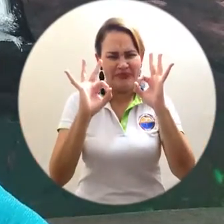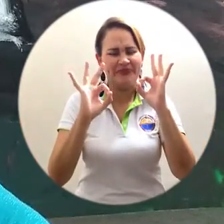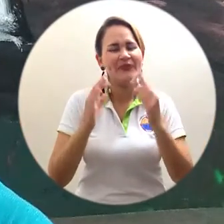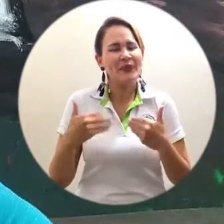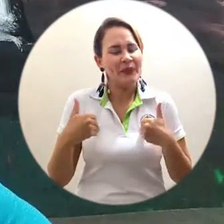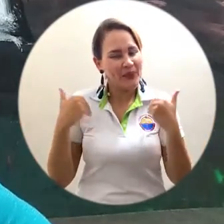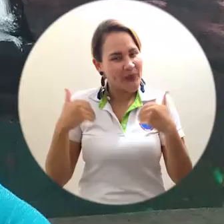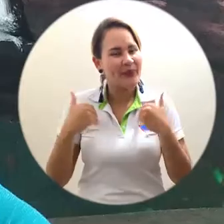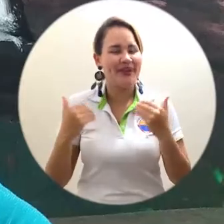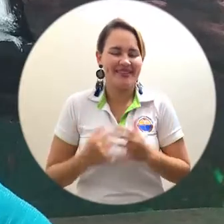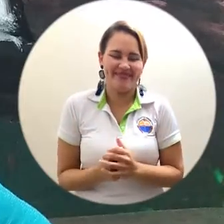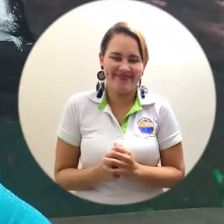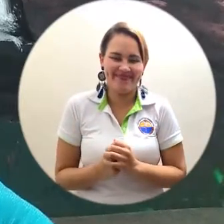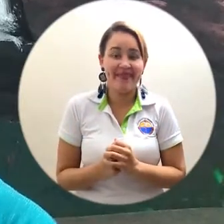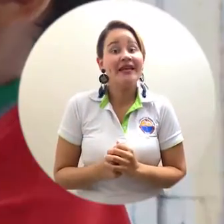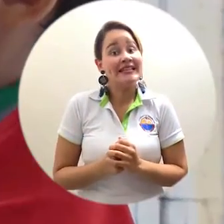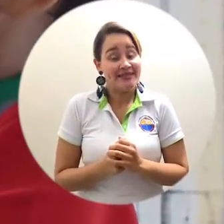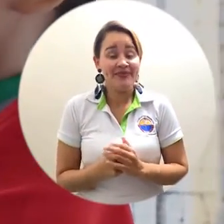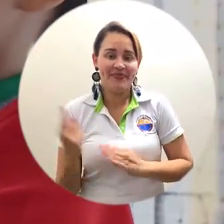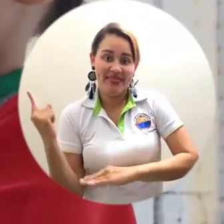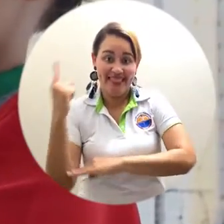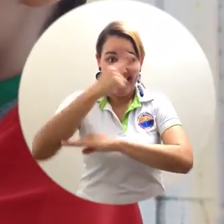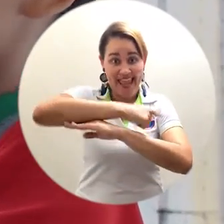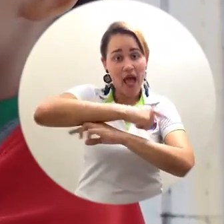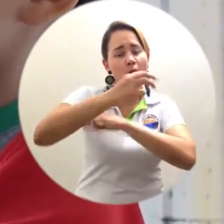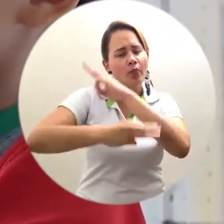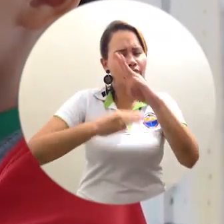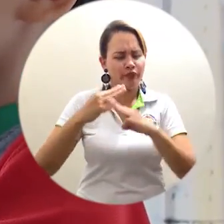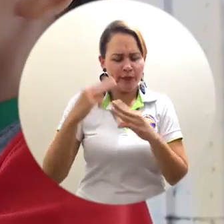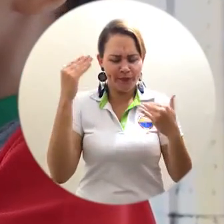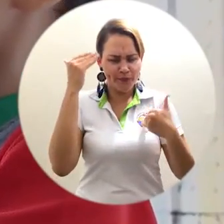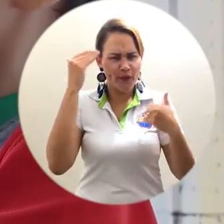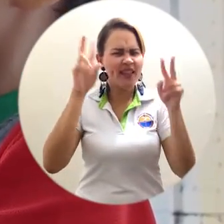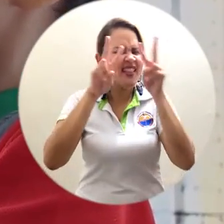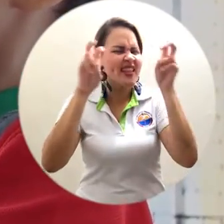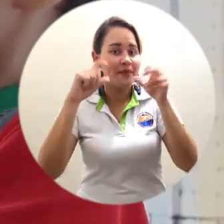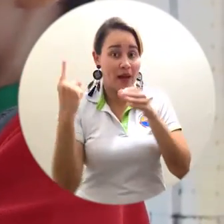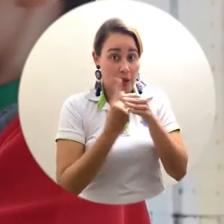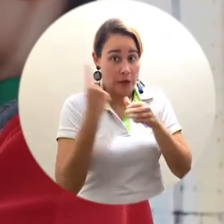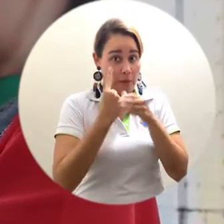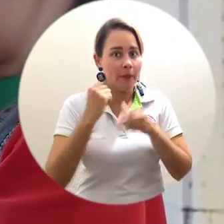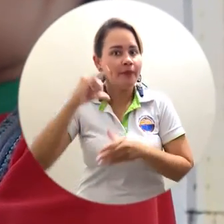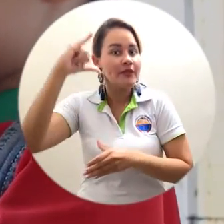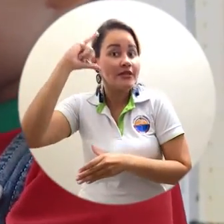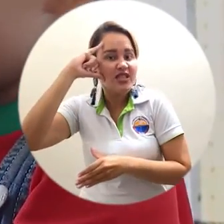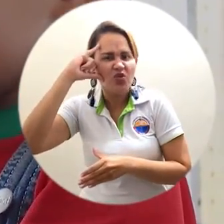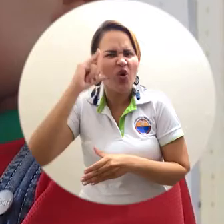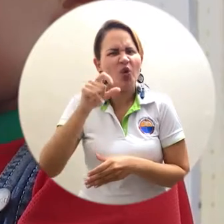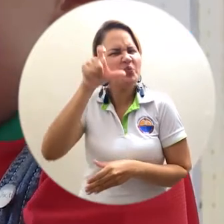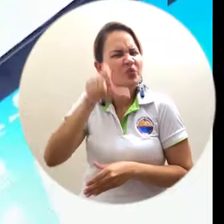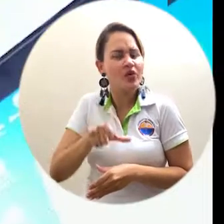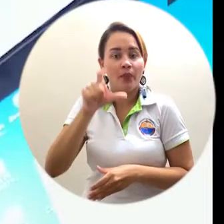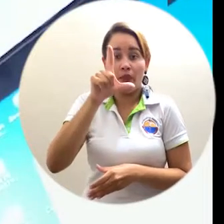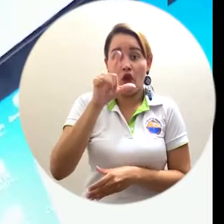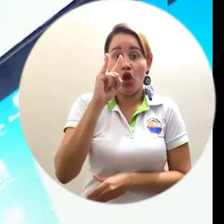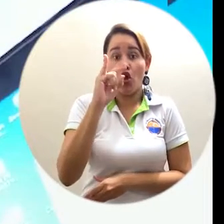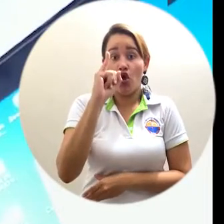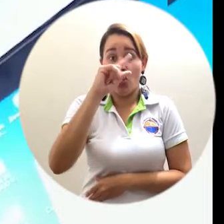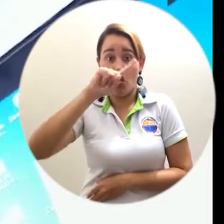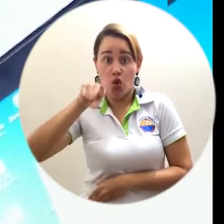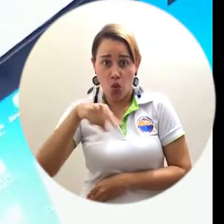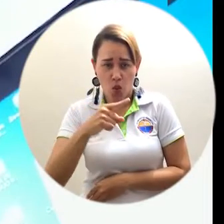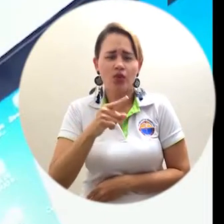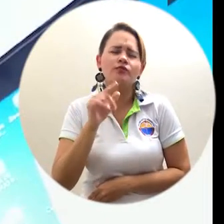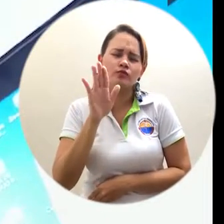bastante gratificante. En el marco del Día Mundial de la Concienciación sobre el Autismo, consultamos al psicólogo magíster Luis